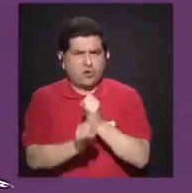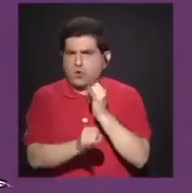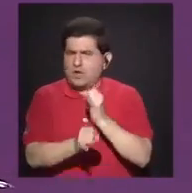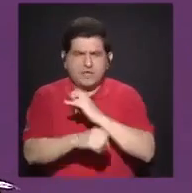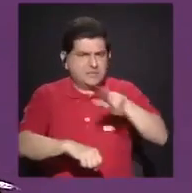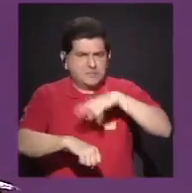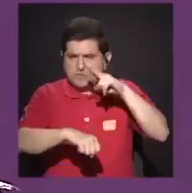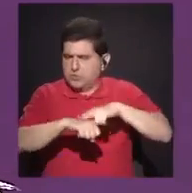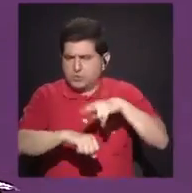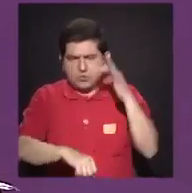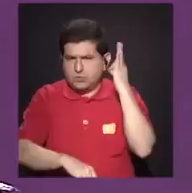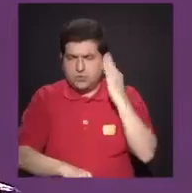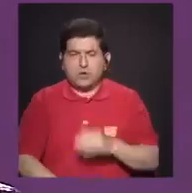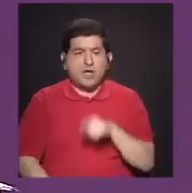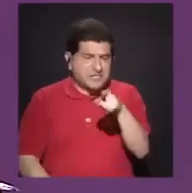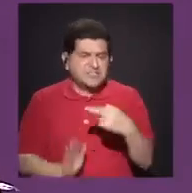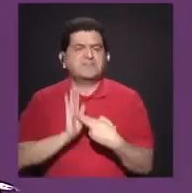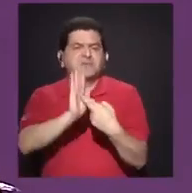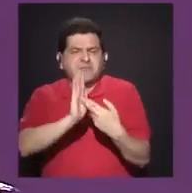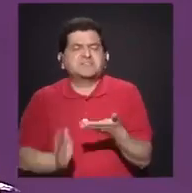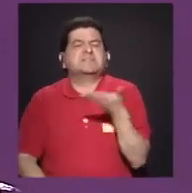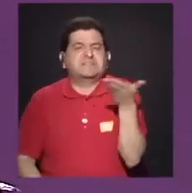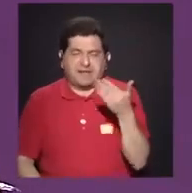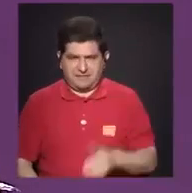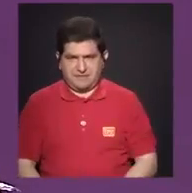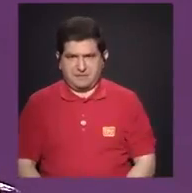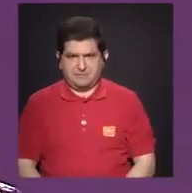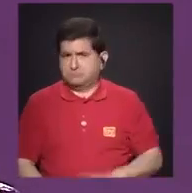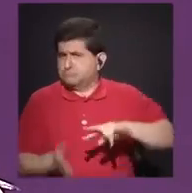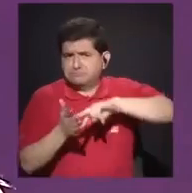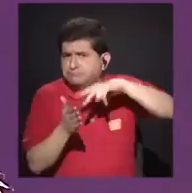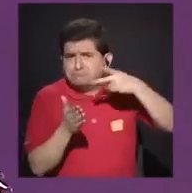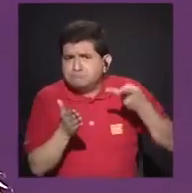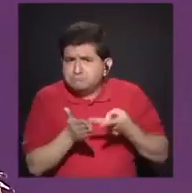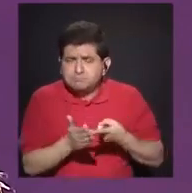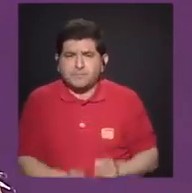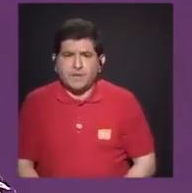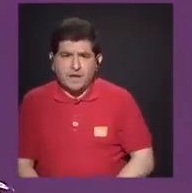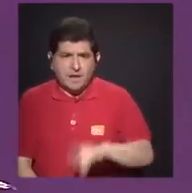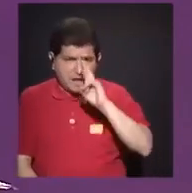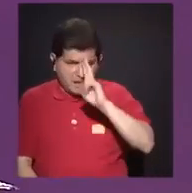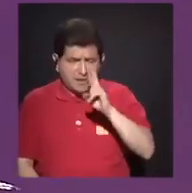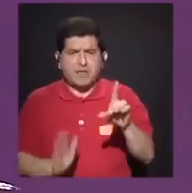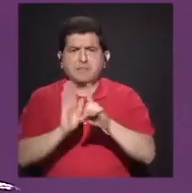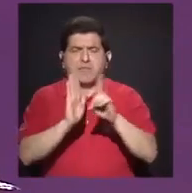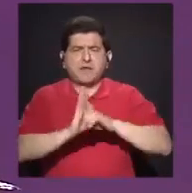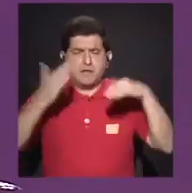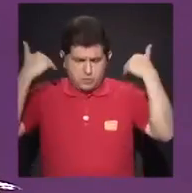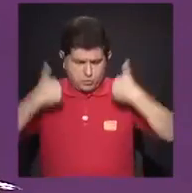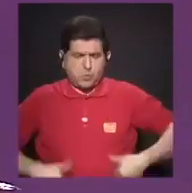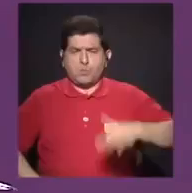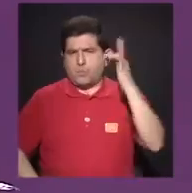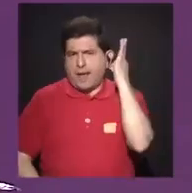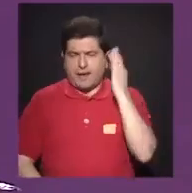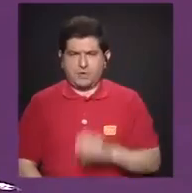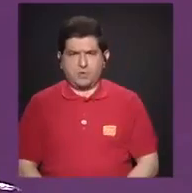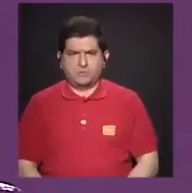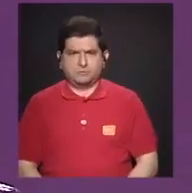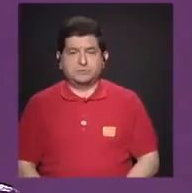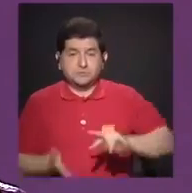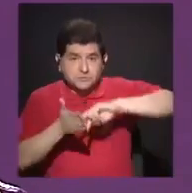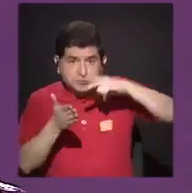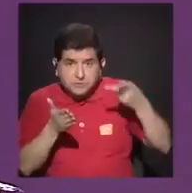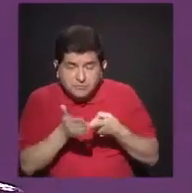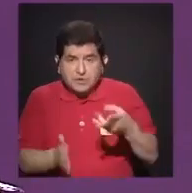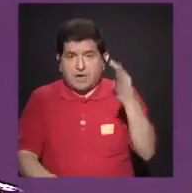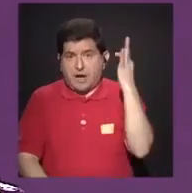con lo que el INAMU finalmente representa en este caso, que es el reconocimiento de los derechos humanos de las mujeres, que tiene que ver con el hecho